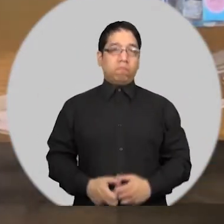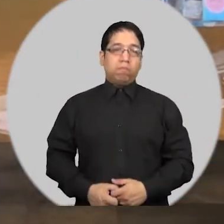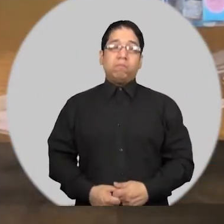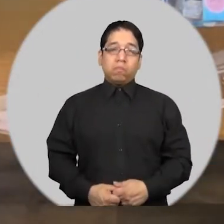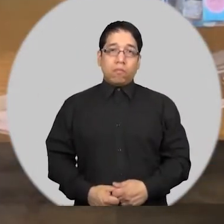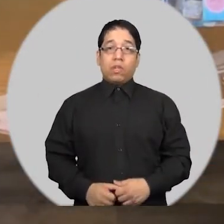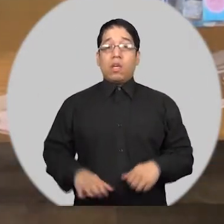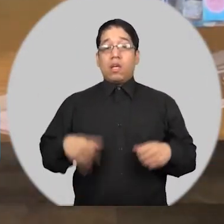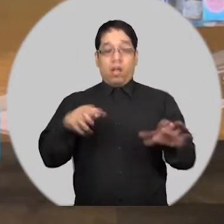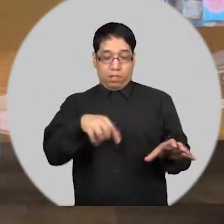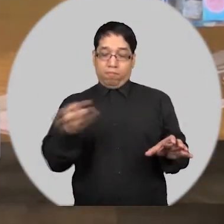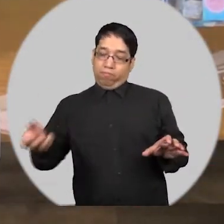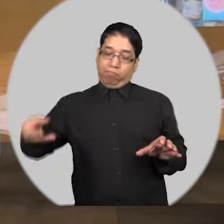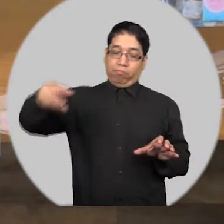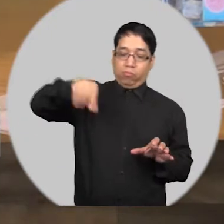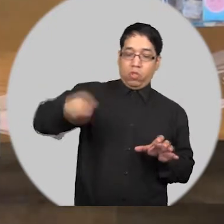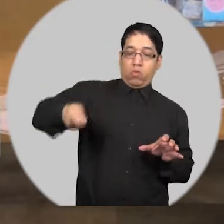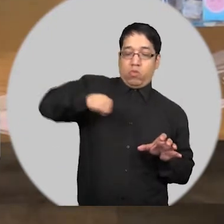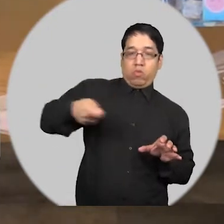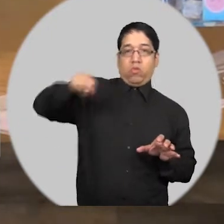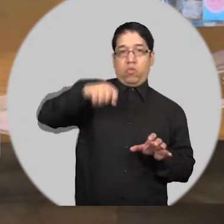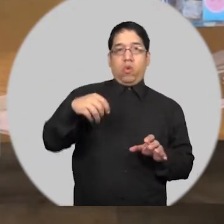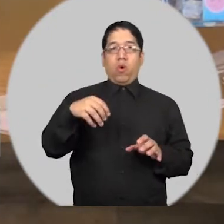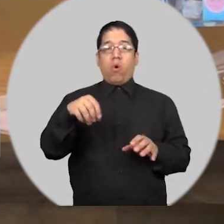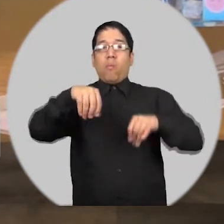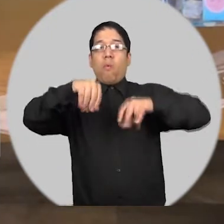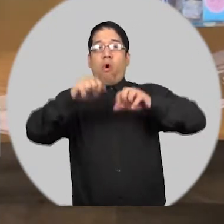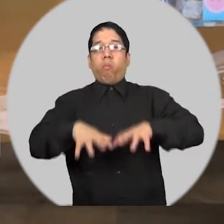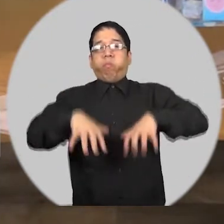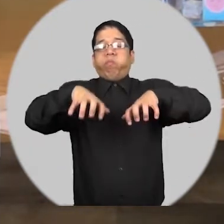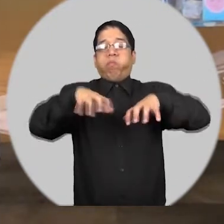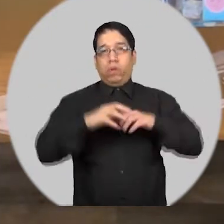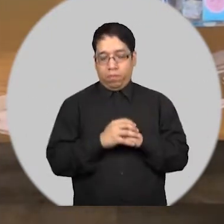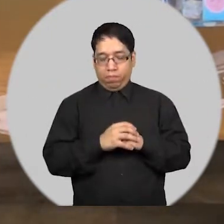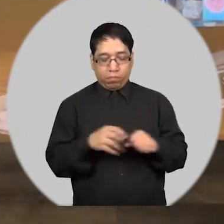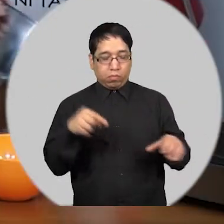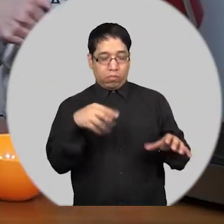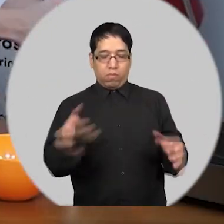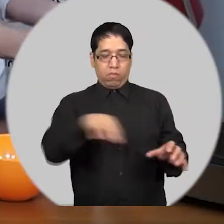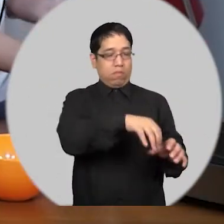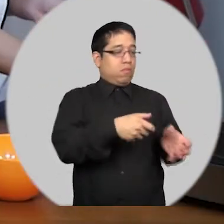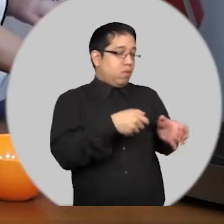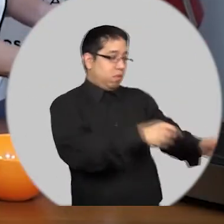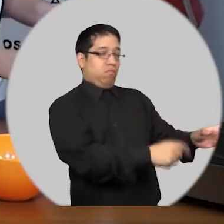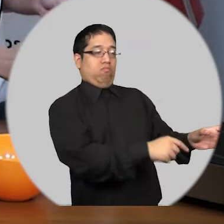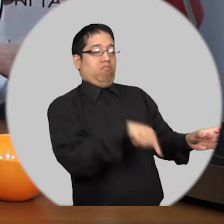Y vamos a agregar también el polvo hornear, serían 2 cucharaditas. Y esto lo voy a